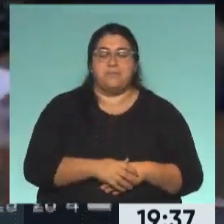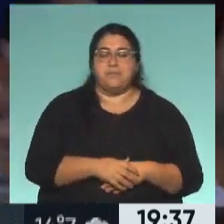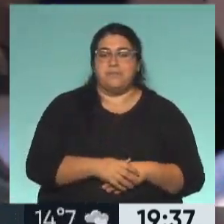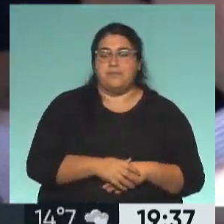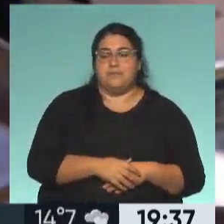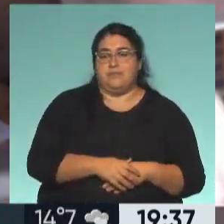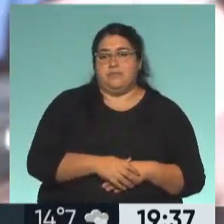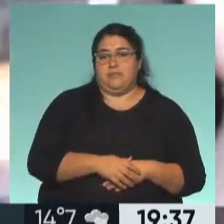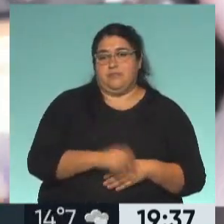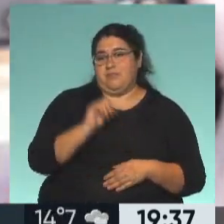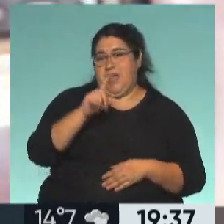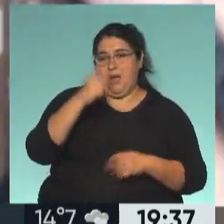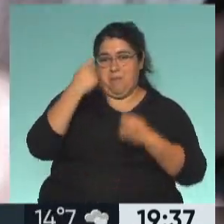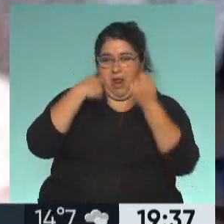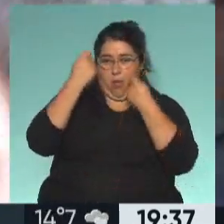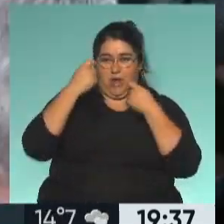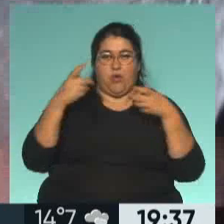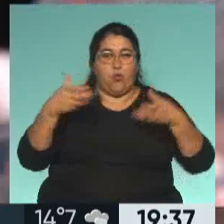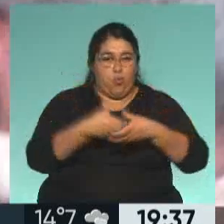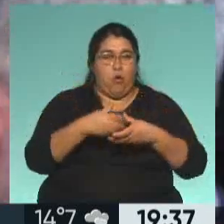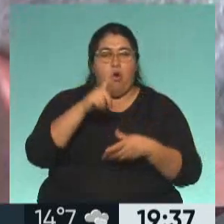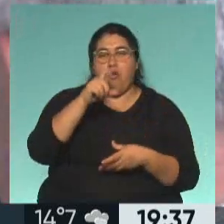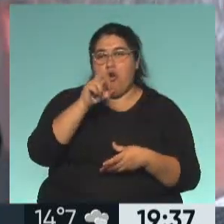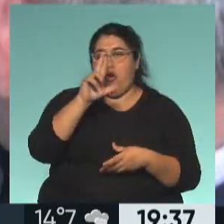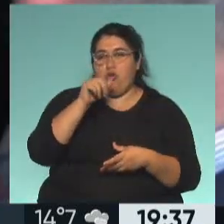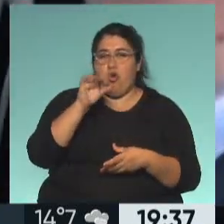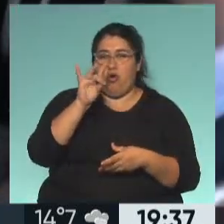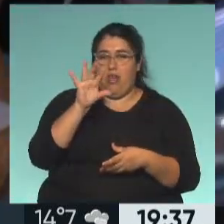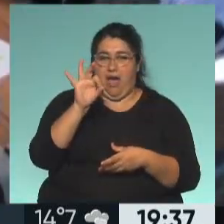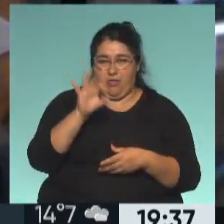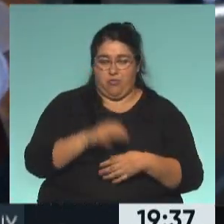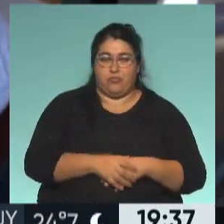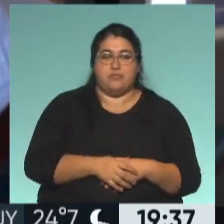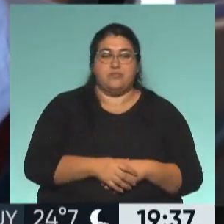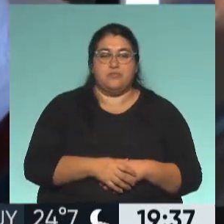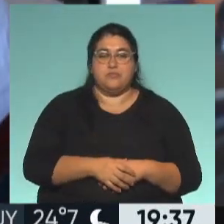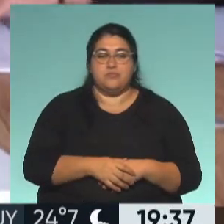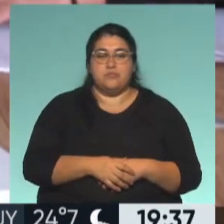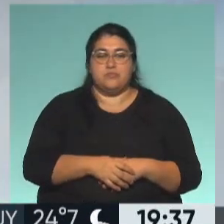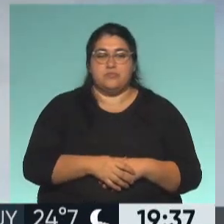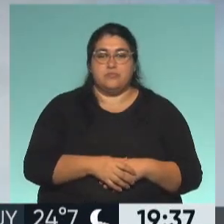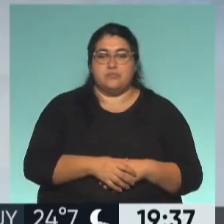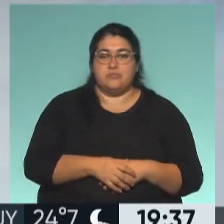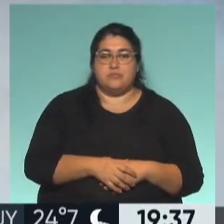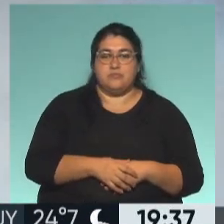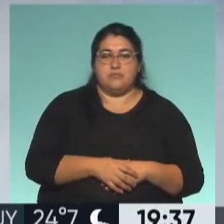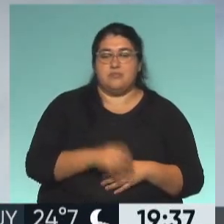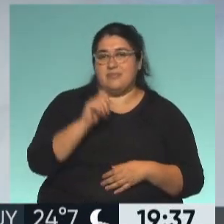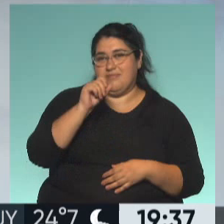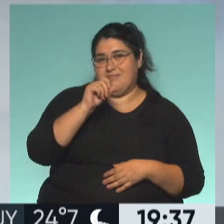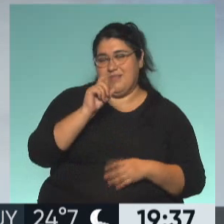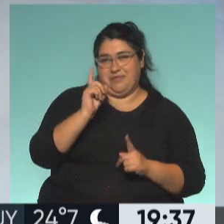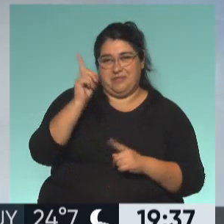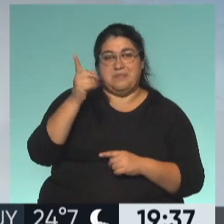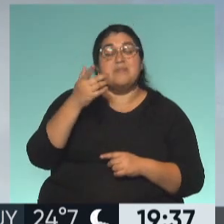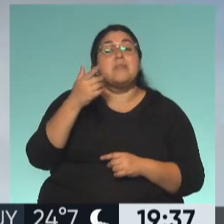justamente del Paraguay. El Partido Colorado mantiene su poder allí en nuestro país vecino. Pero